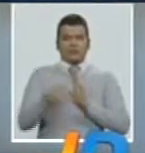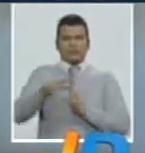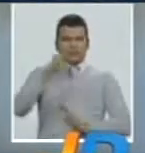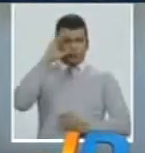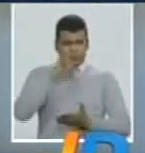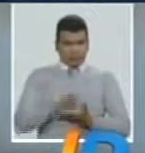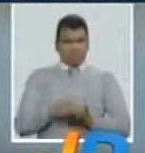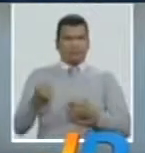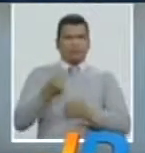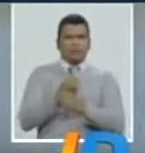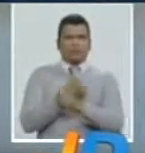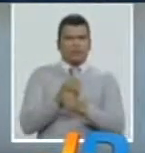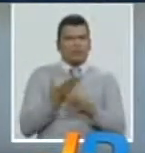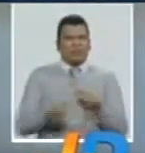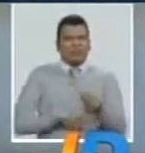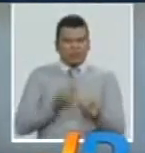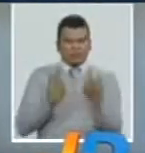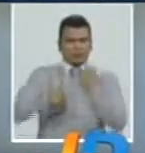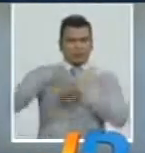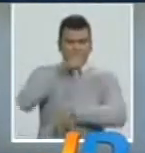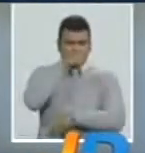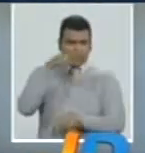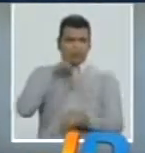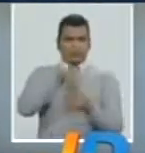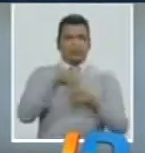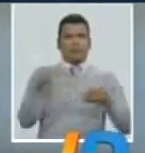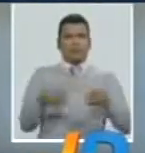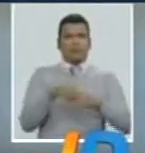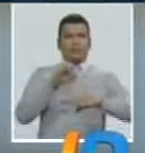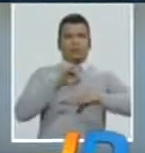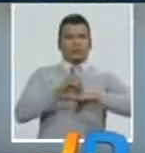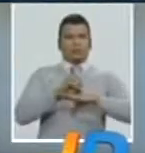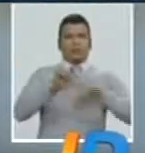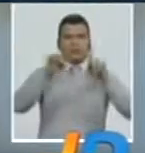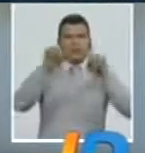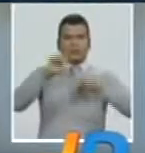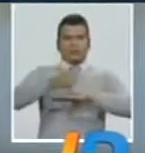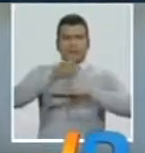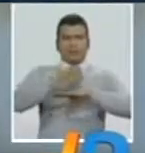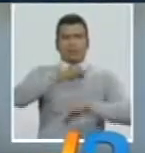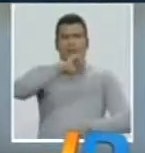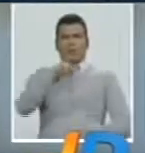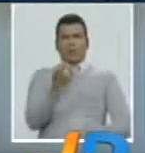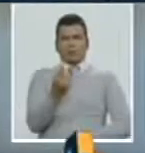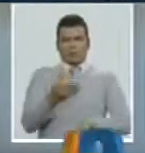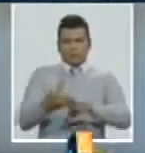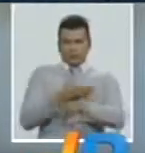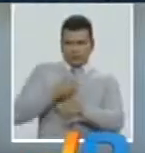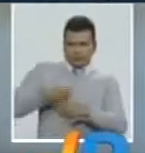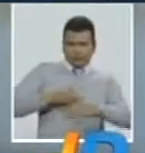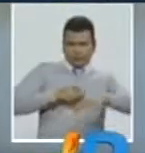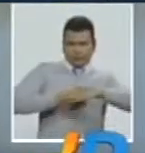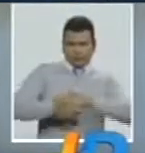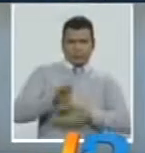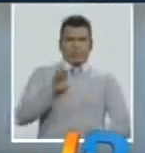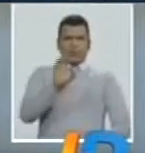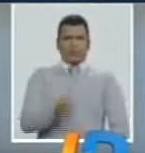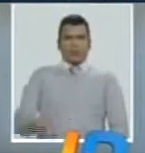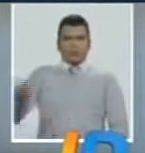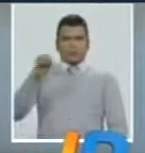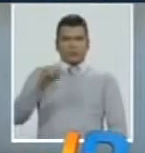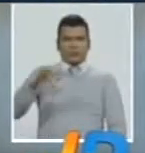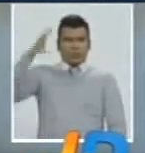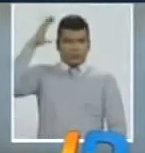se dedicaban al tráfico de estupefacientes y pertenecían a la organización liderada por alias J1, asesinado durante la masacre del pasado 3 de octubre